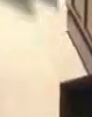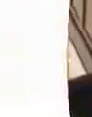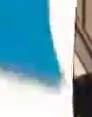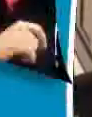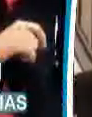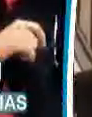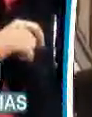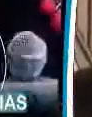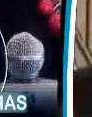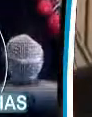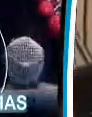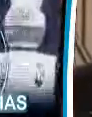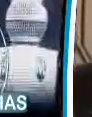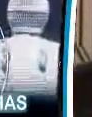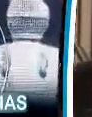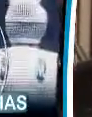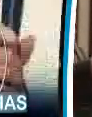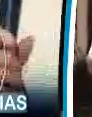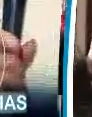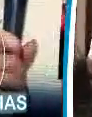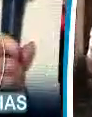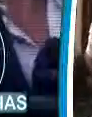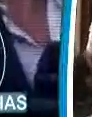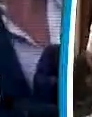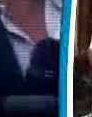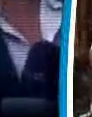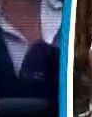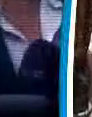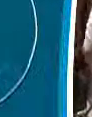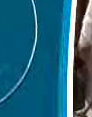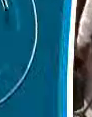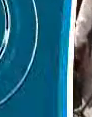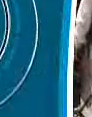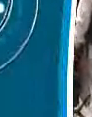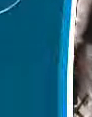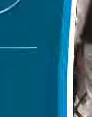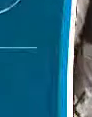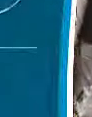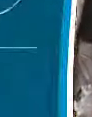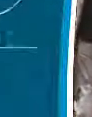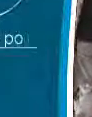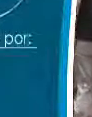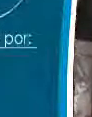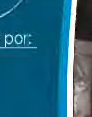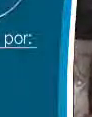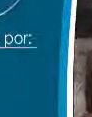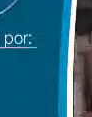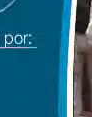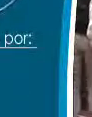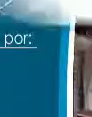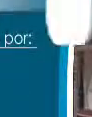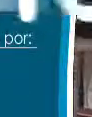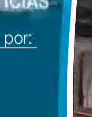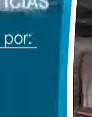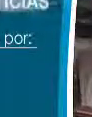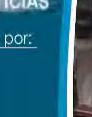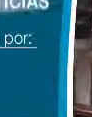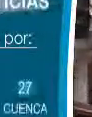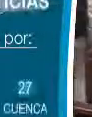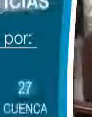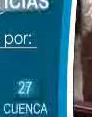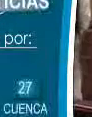tdl noticias llega a sus hogares por la señal de la televisión legislativa a través de sus canales 42 en Quito 22 en Guayaquil